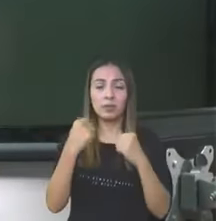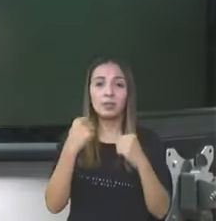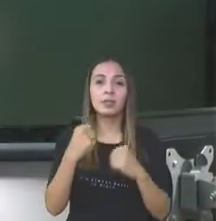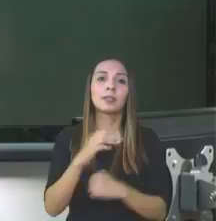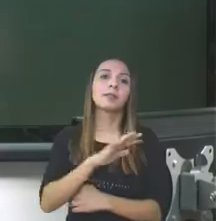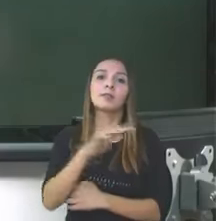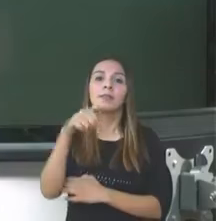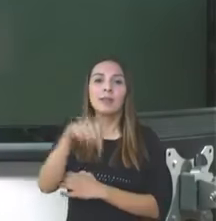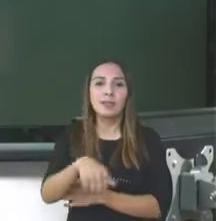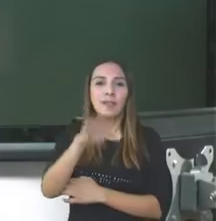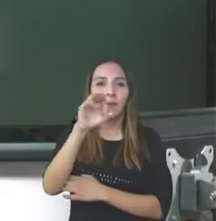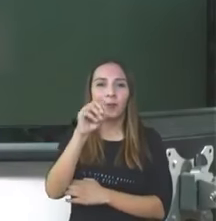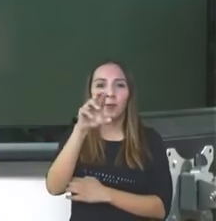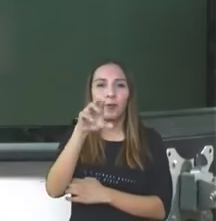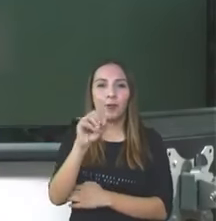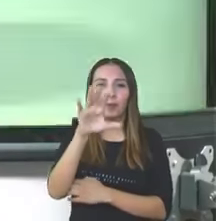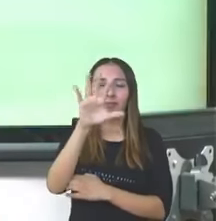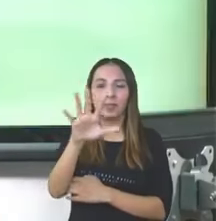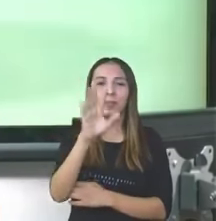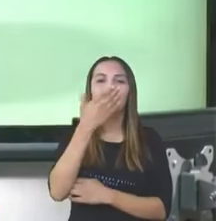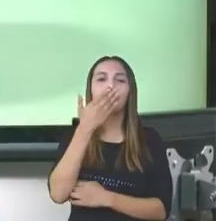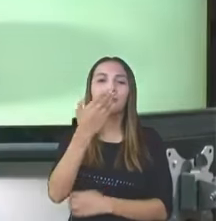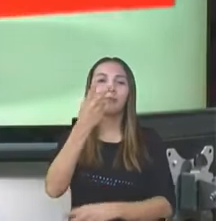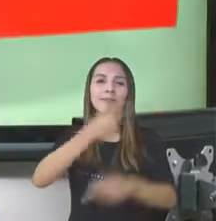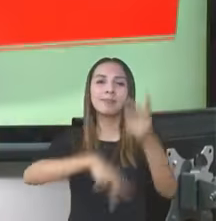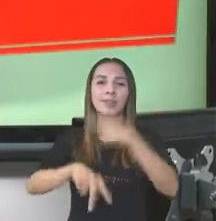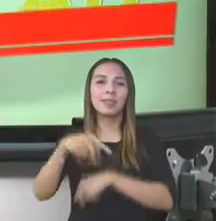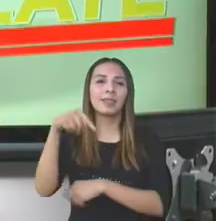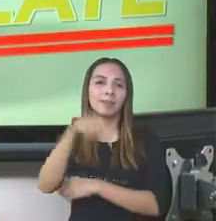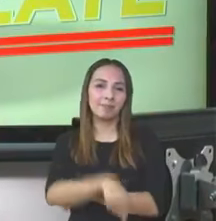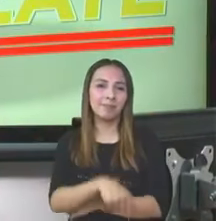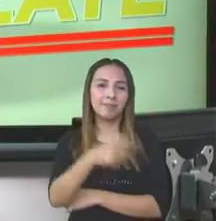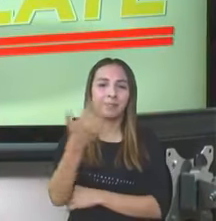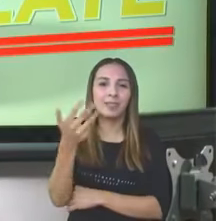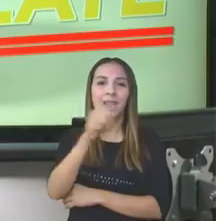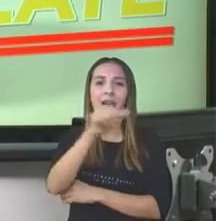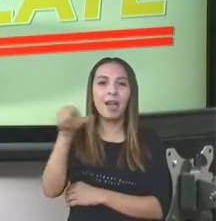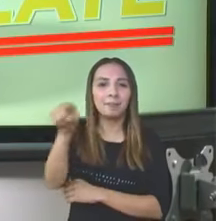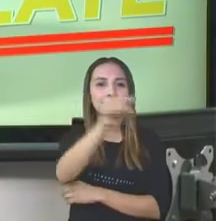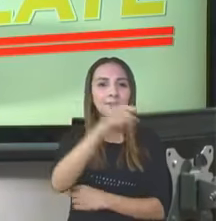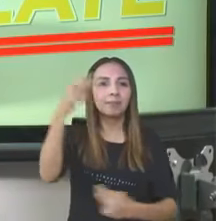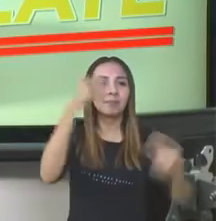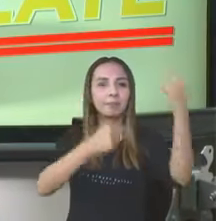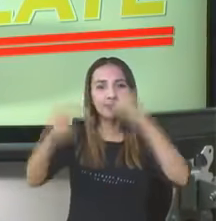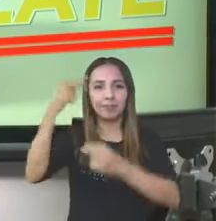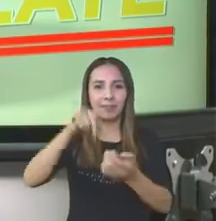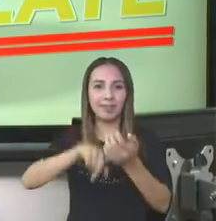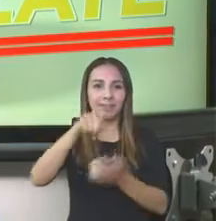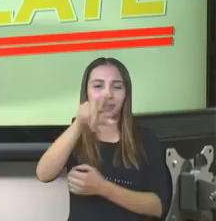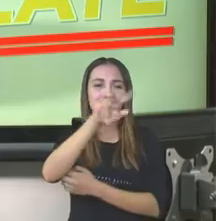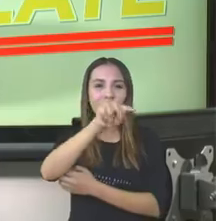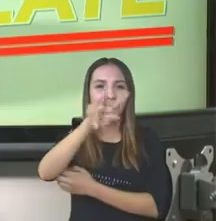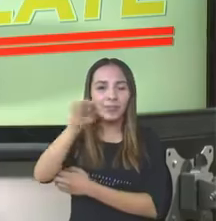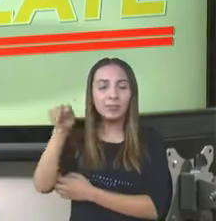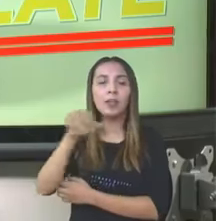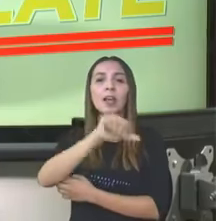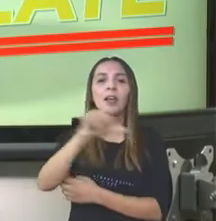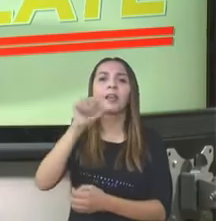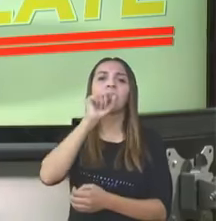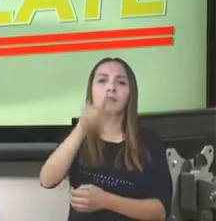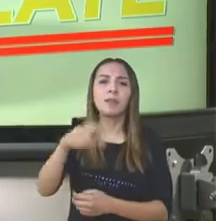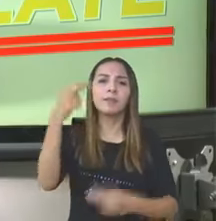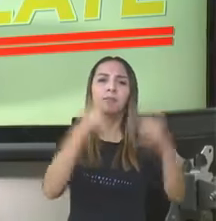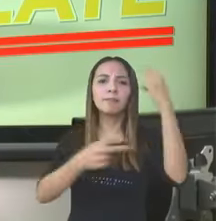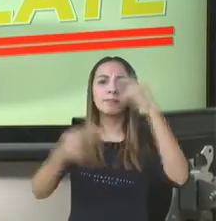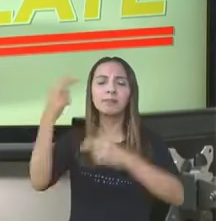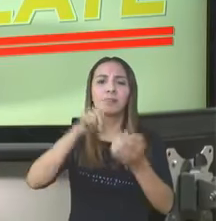aquí, desde el Foro 5, le damos la más cordial bienvenida a usted que está frente a su televisor. Por supuesto, a los que nos están siguiendo en las redes